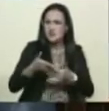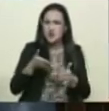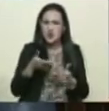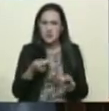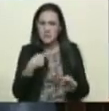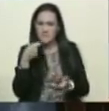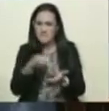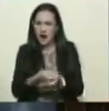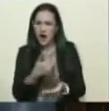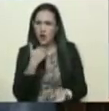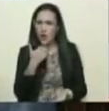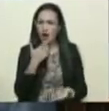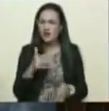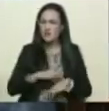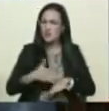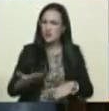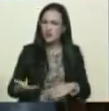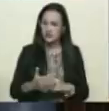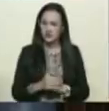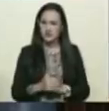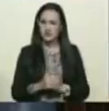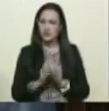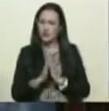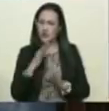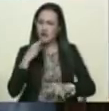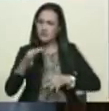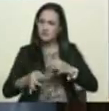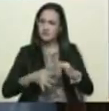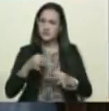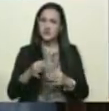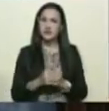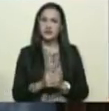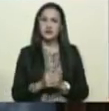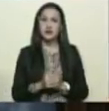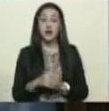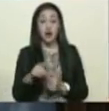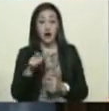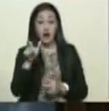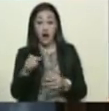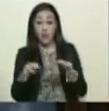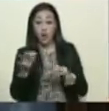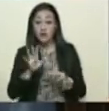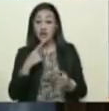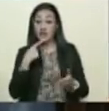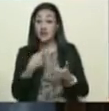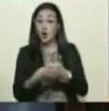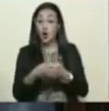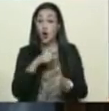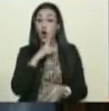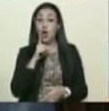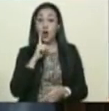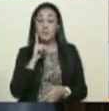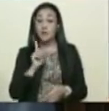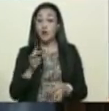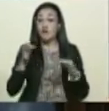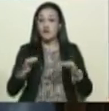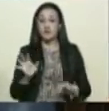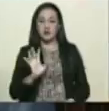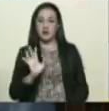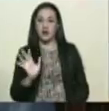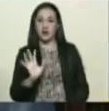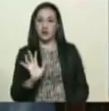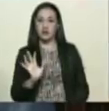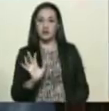en función de ti y ha sumado ya nombres pero lo ha dicho de manera informal repito